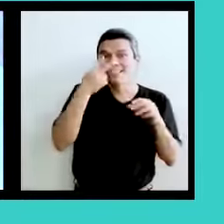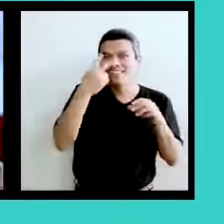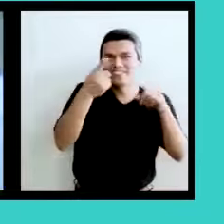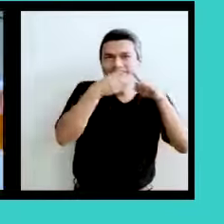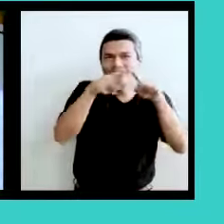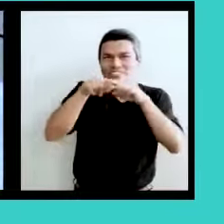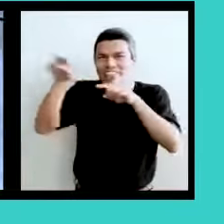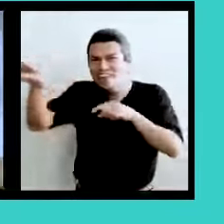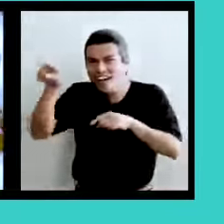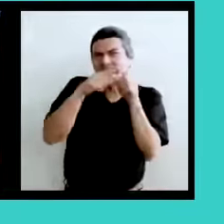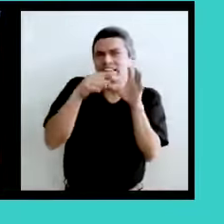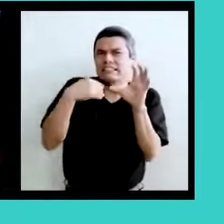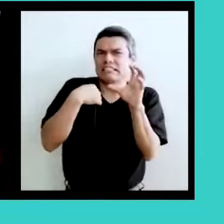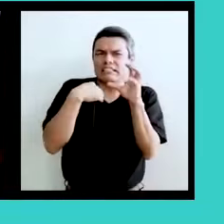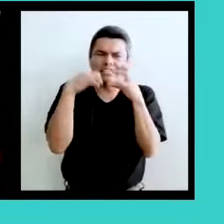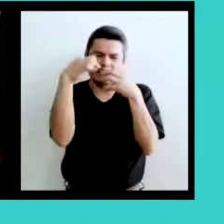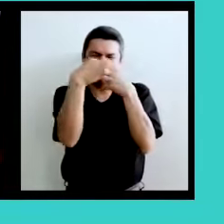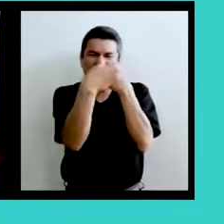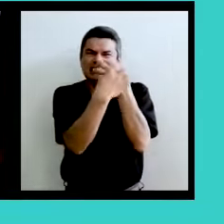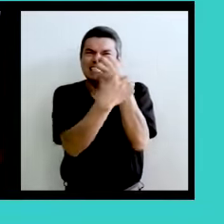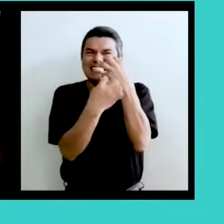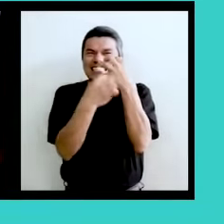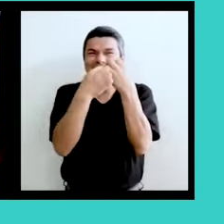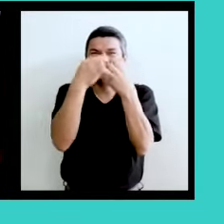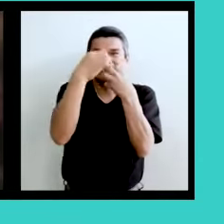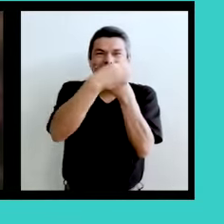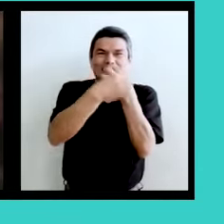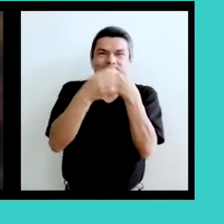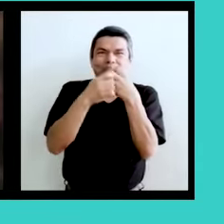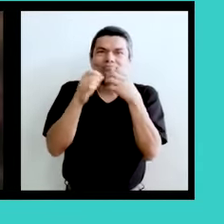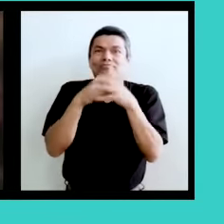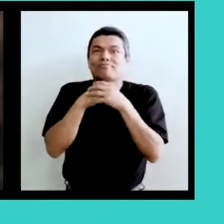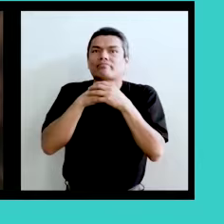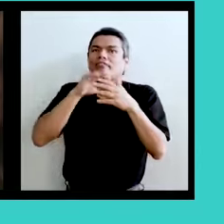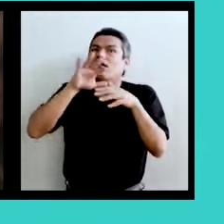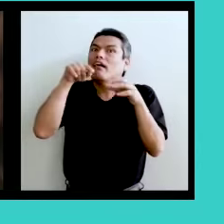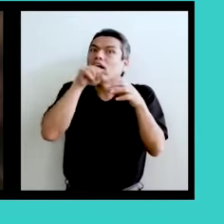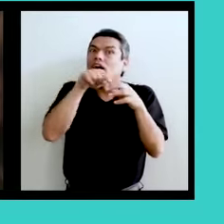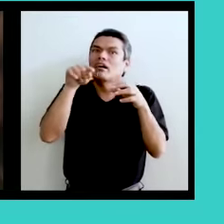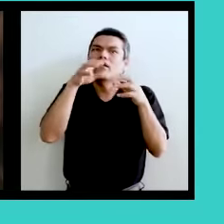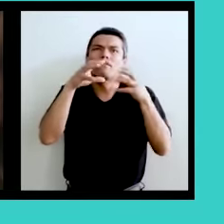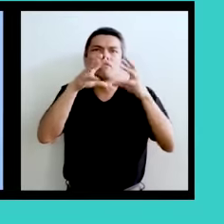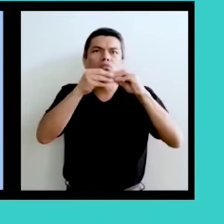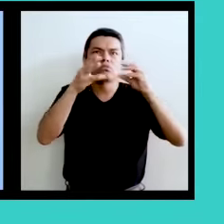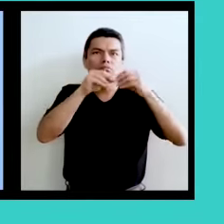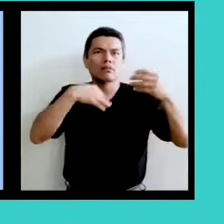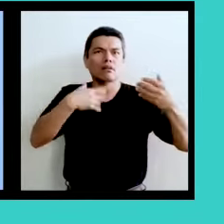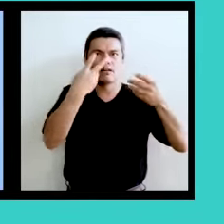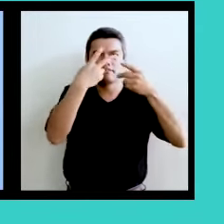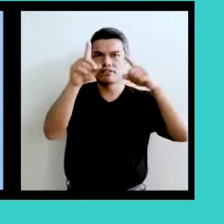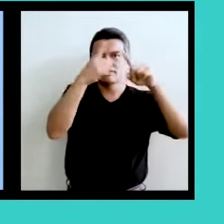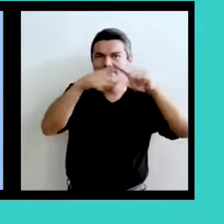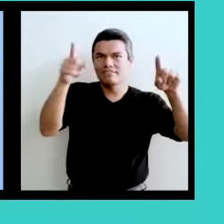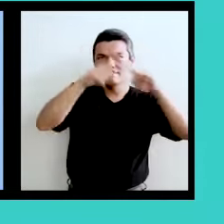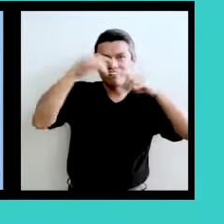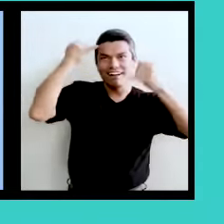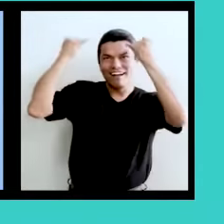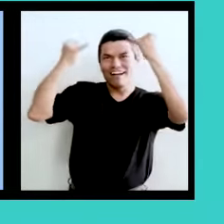reconociendo sus formas y colores de cada fruta, y observar cómo cambian de forma al pelarlas y cortarlas.